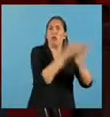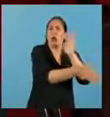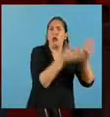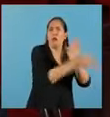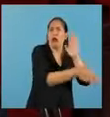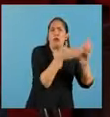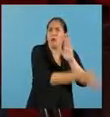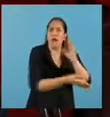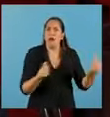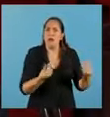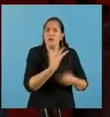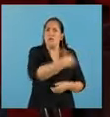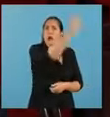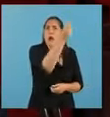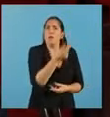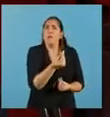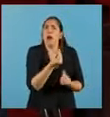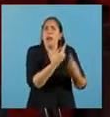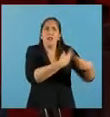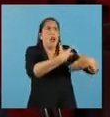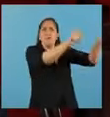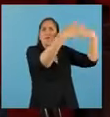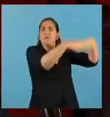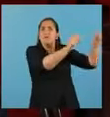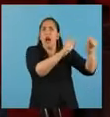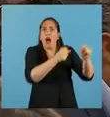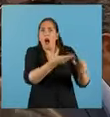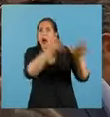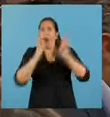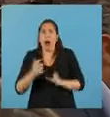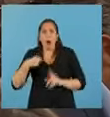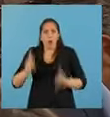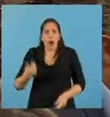financiero, llevándose los recursos y dejándonos las cargas de la deuda.